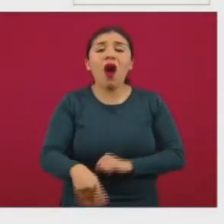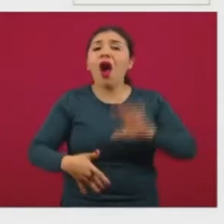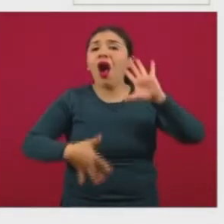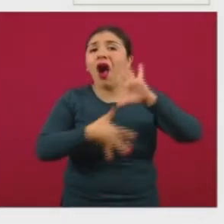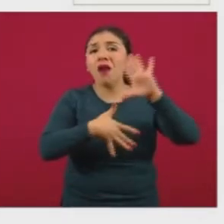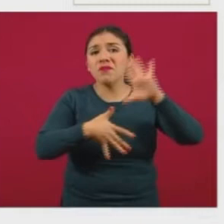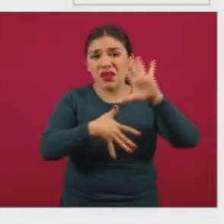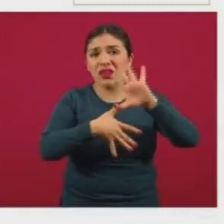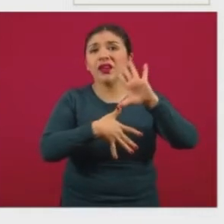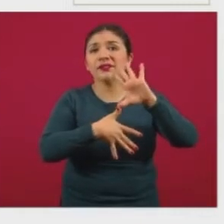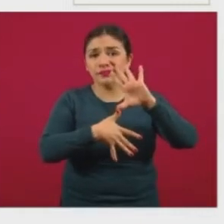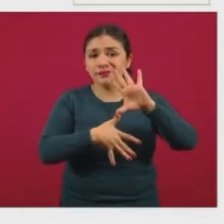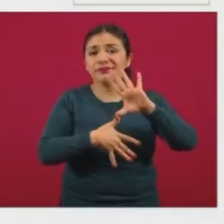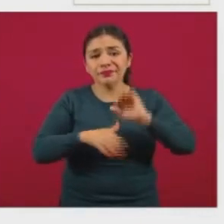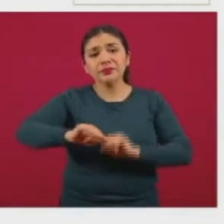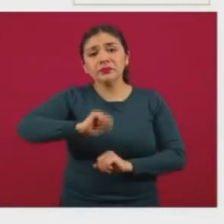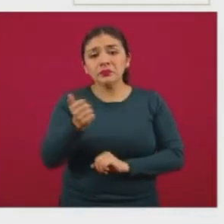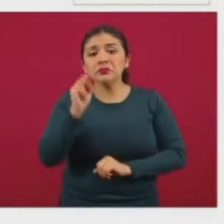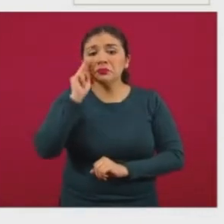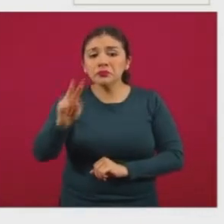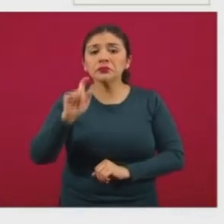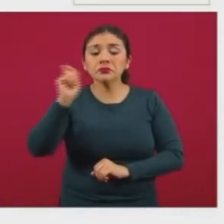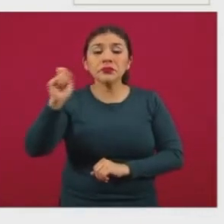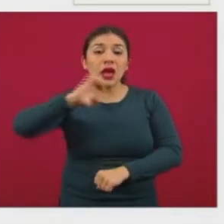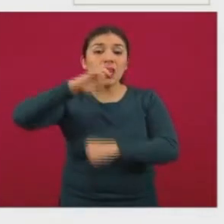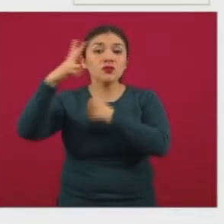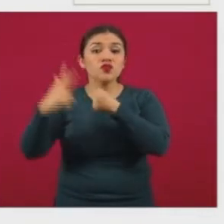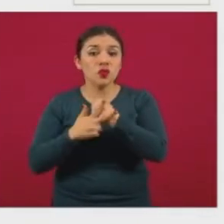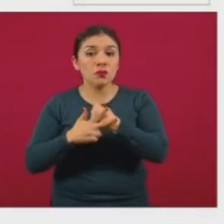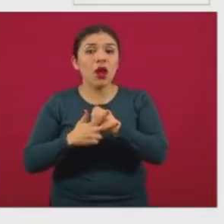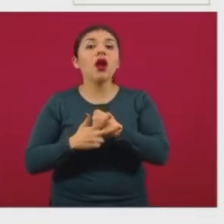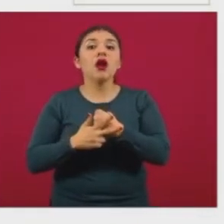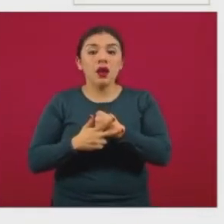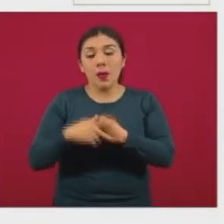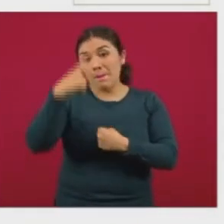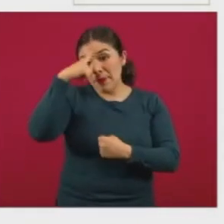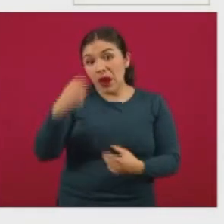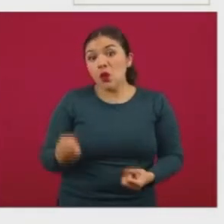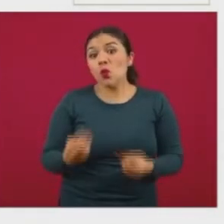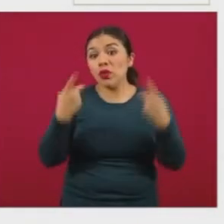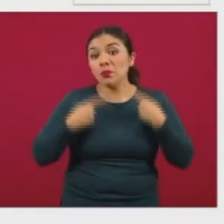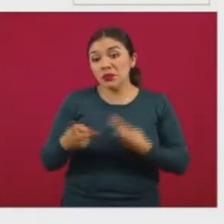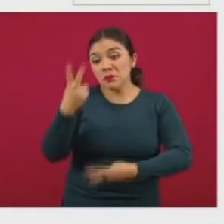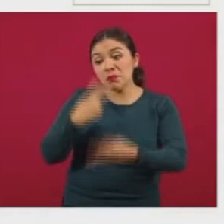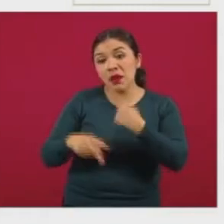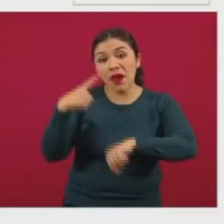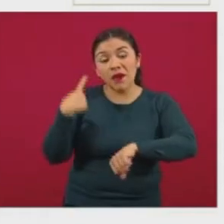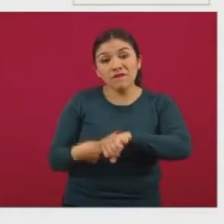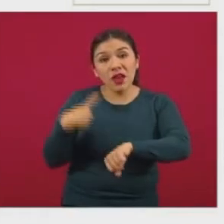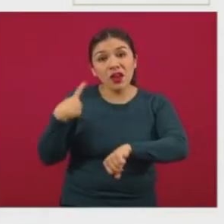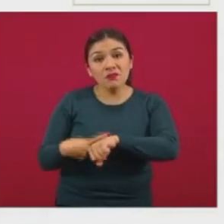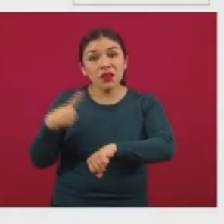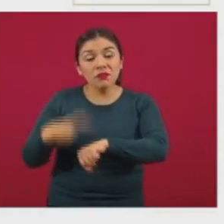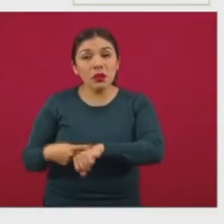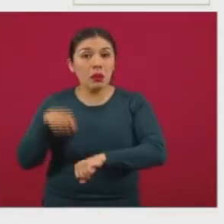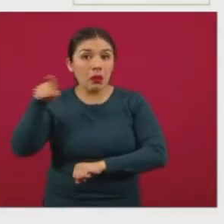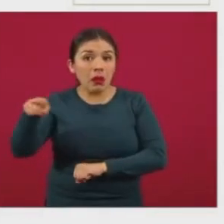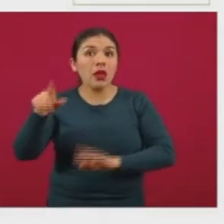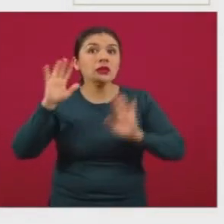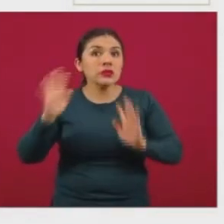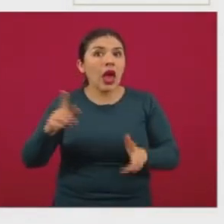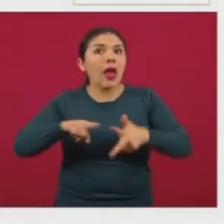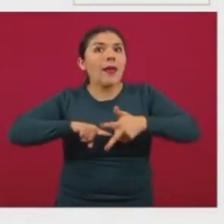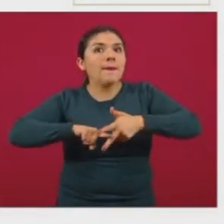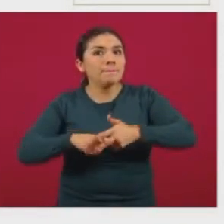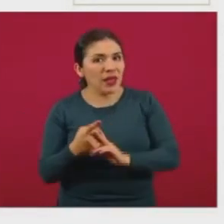las Américas, y vemos cómo la región de Europa, en materia de casos de personas que enferman, ha empezado